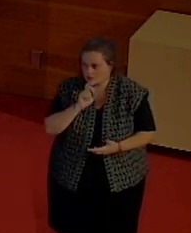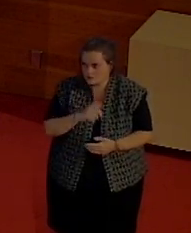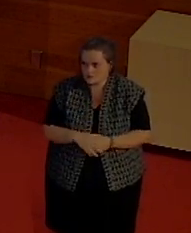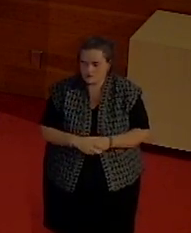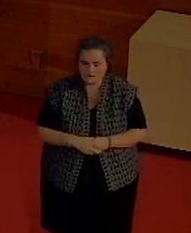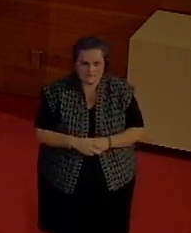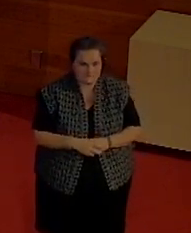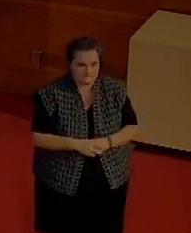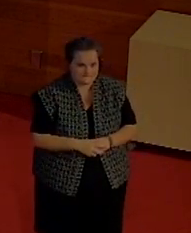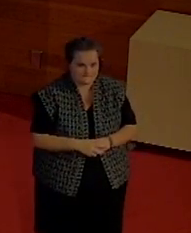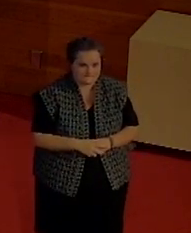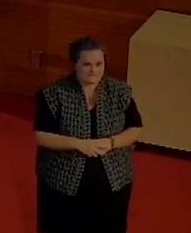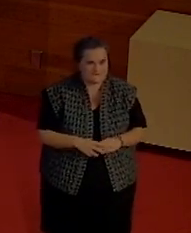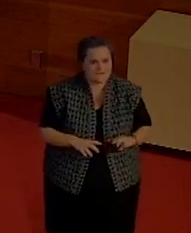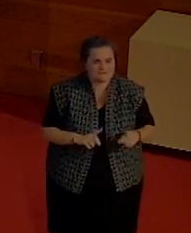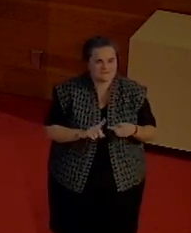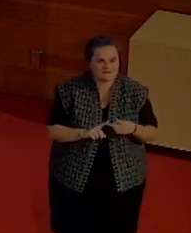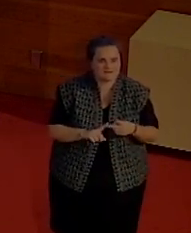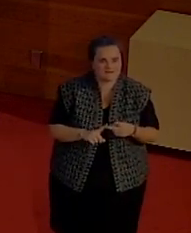la segunda cuestión era